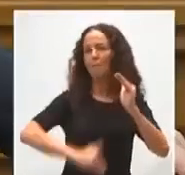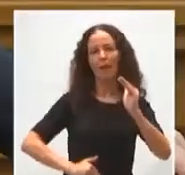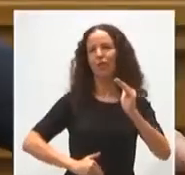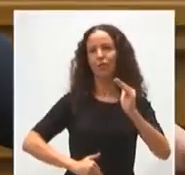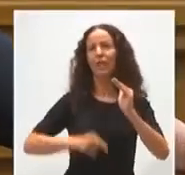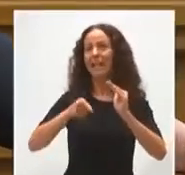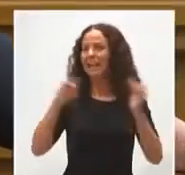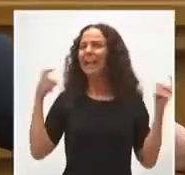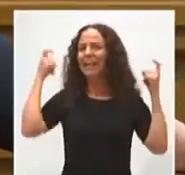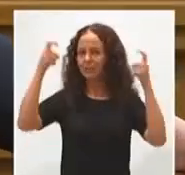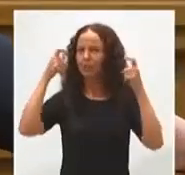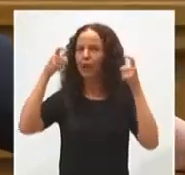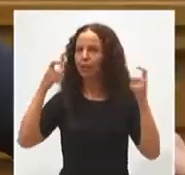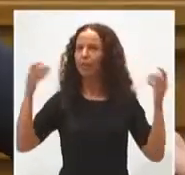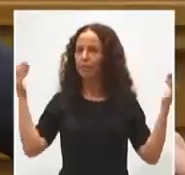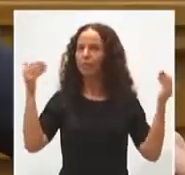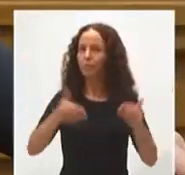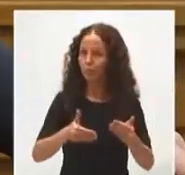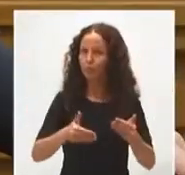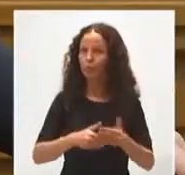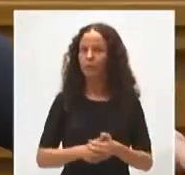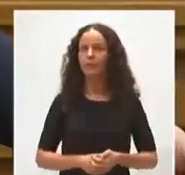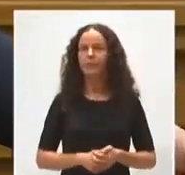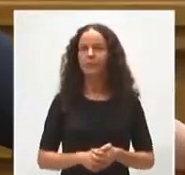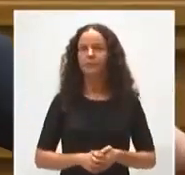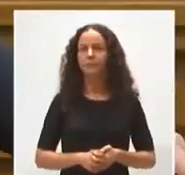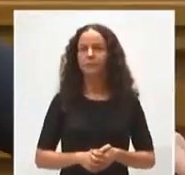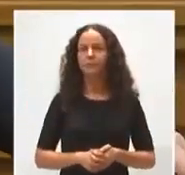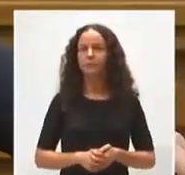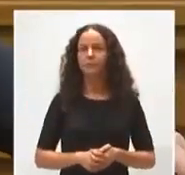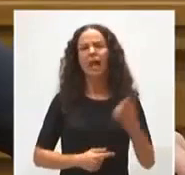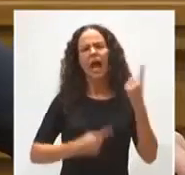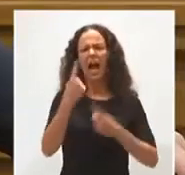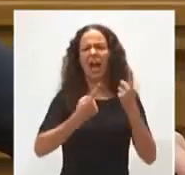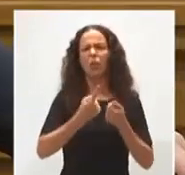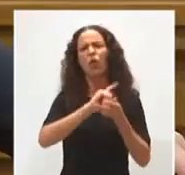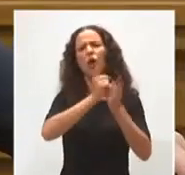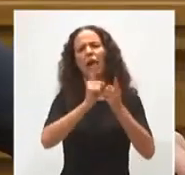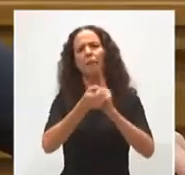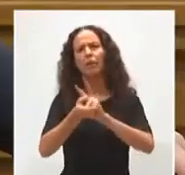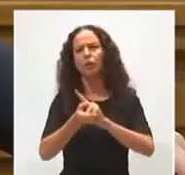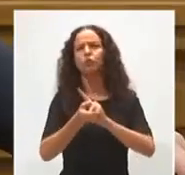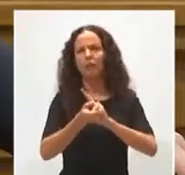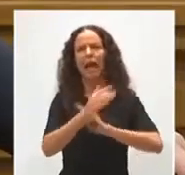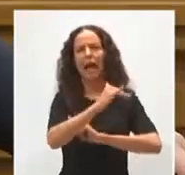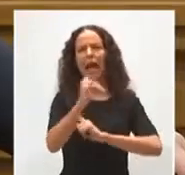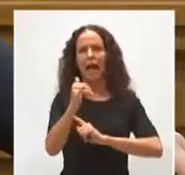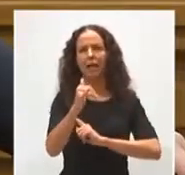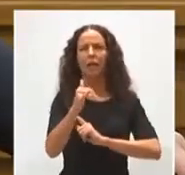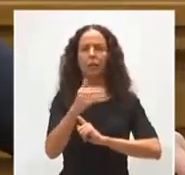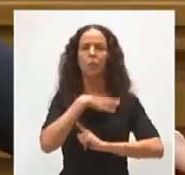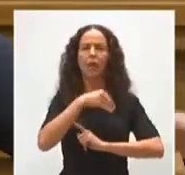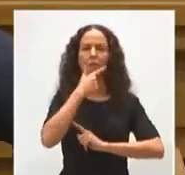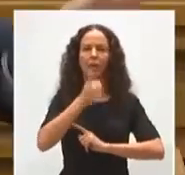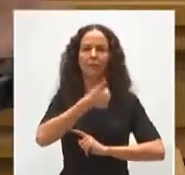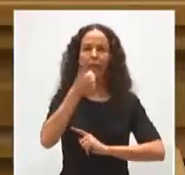el que nos vamos a centrar tiene lógica con todo lo que hemos pasado la pandemia y con algunos cambios que se han introducido en algunas unidades como les decía y vamos a